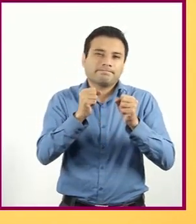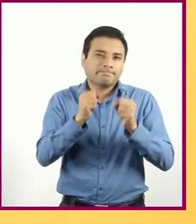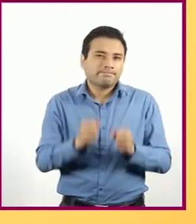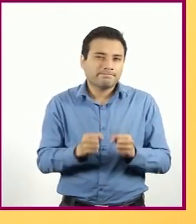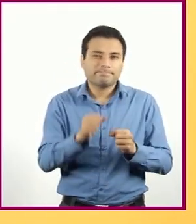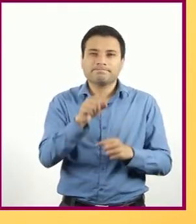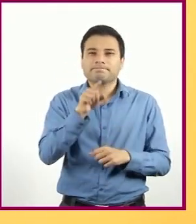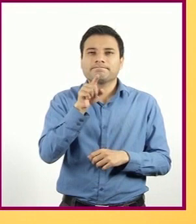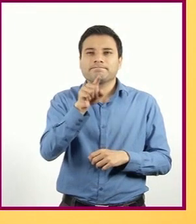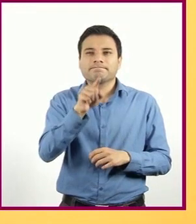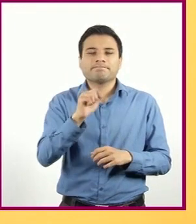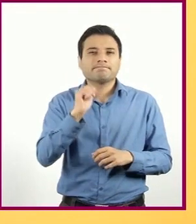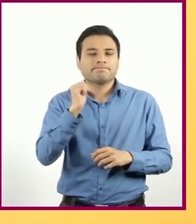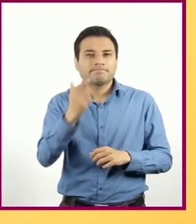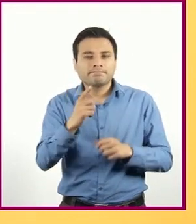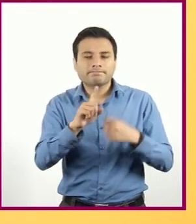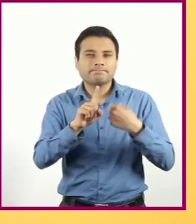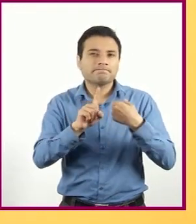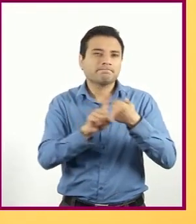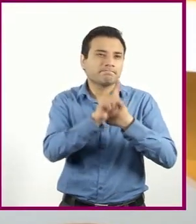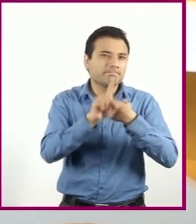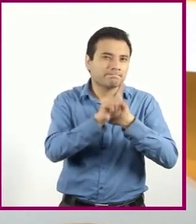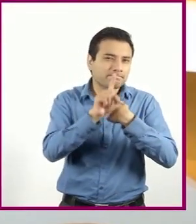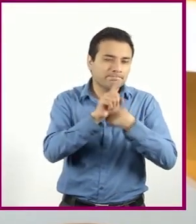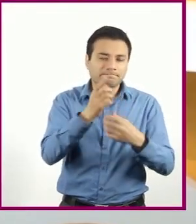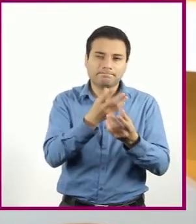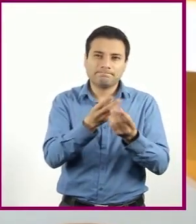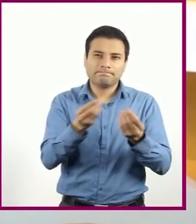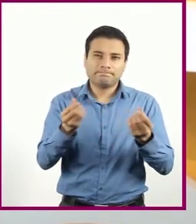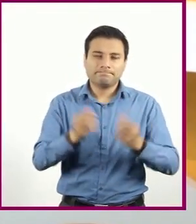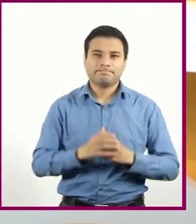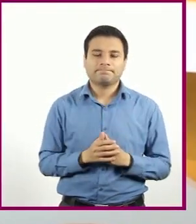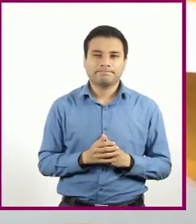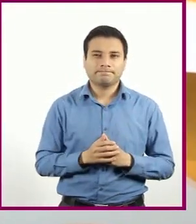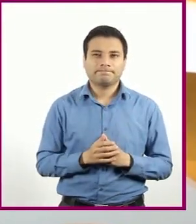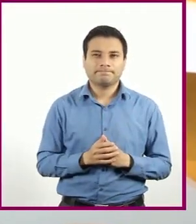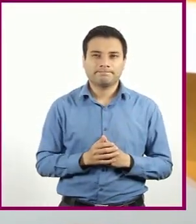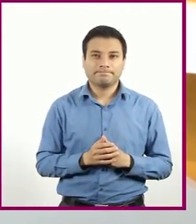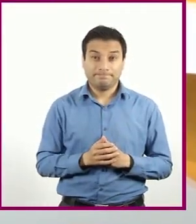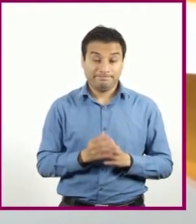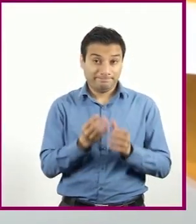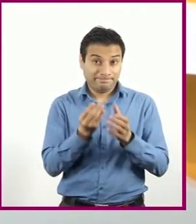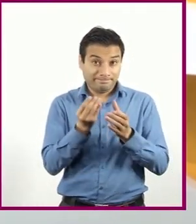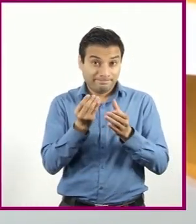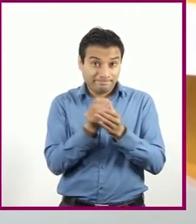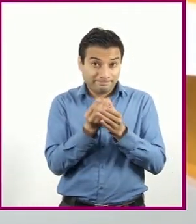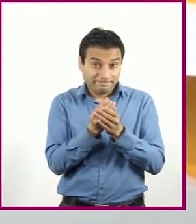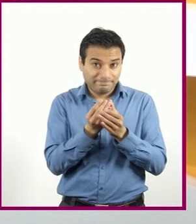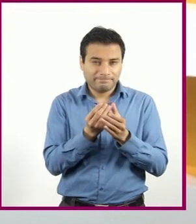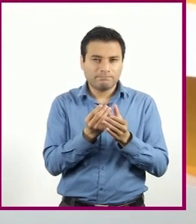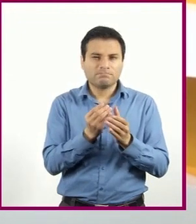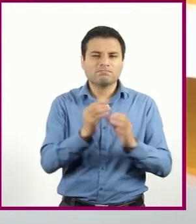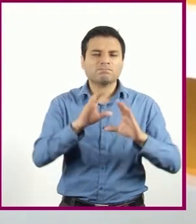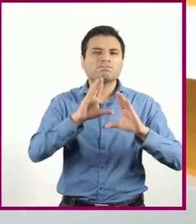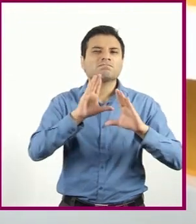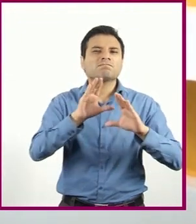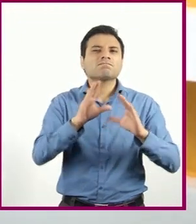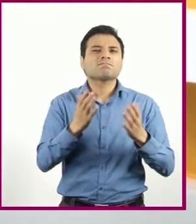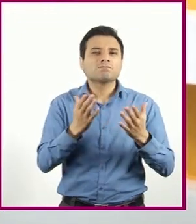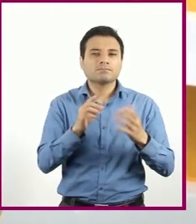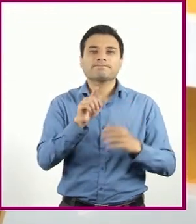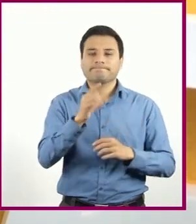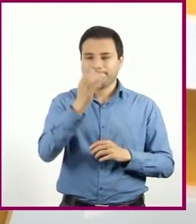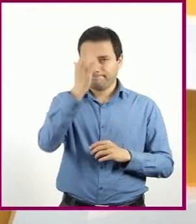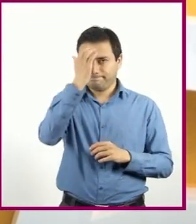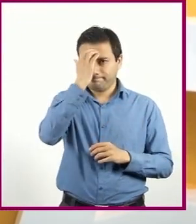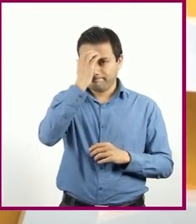para resolver alguna problemática que se les presente. En esta sesión, nos enfocamos en identificar las propiedades